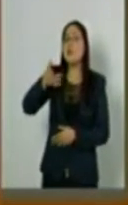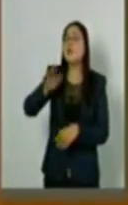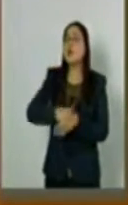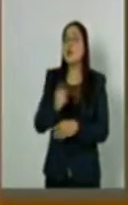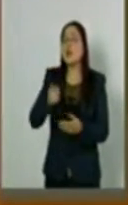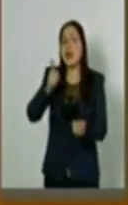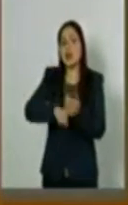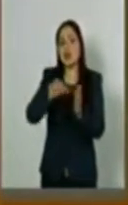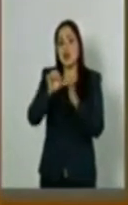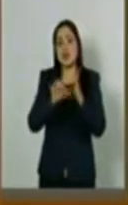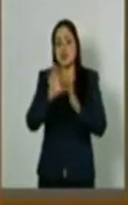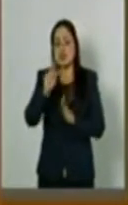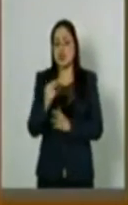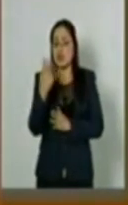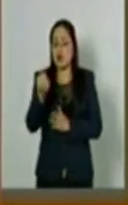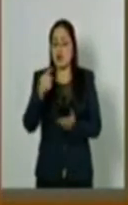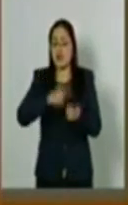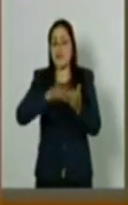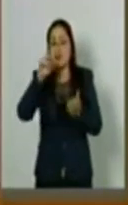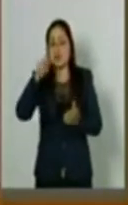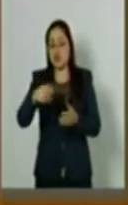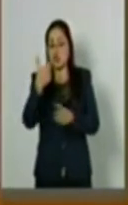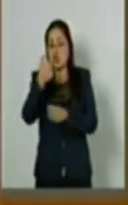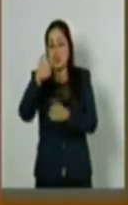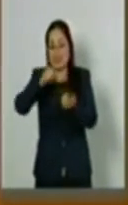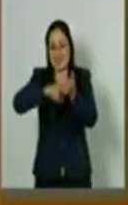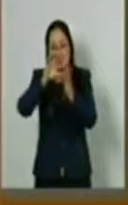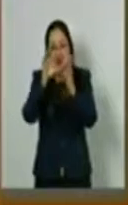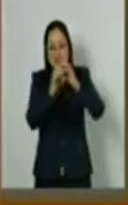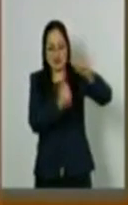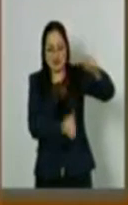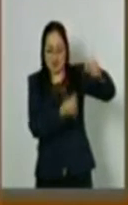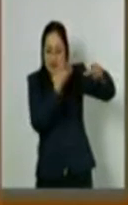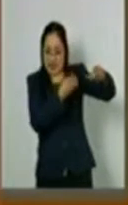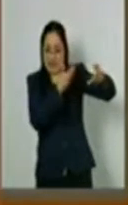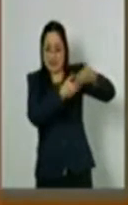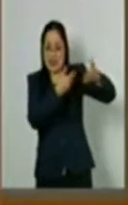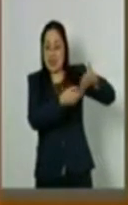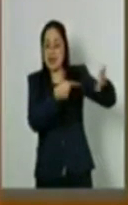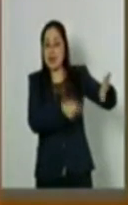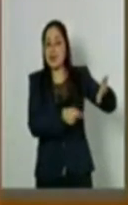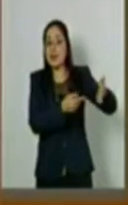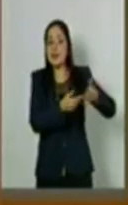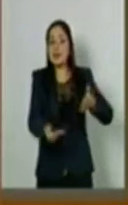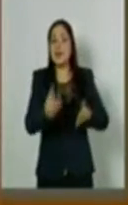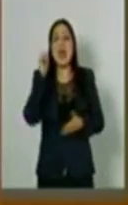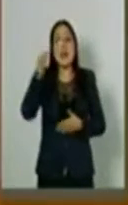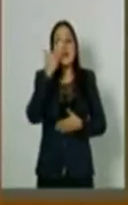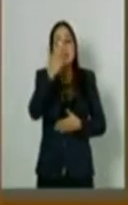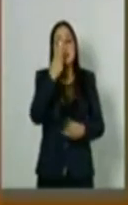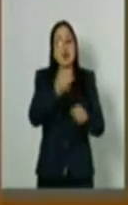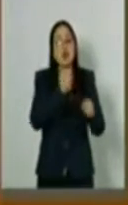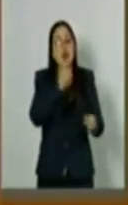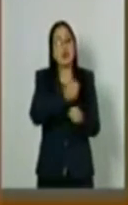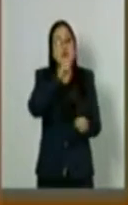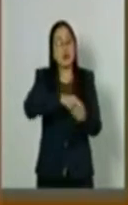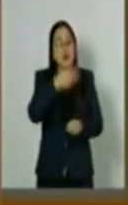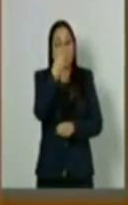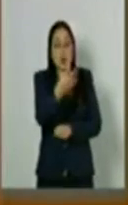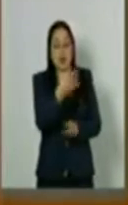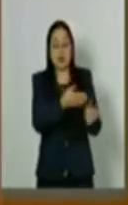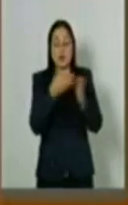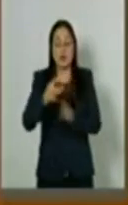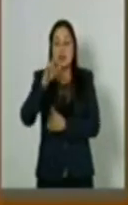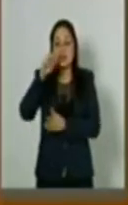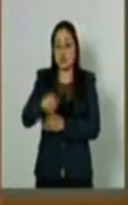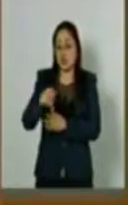89, fracción sexta de nuestra Constitución vigente desde el 5 de abril del 2004 y la